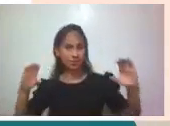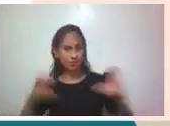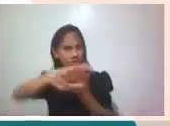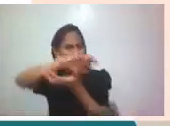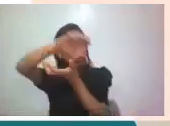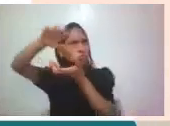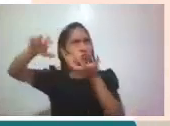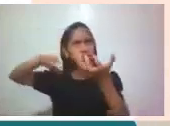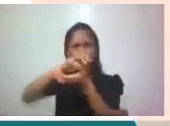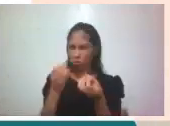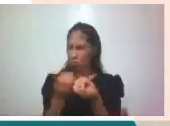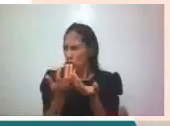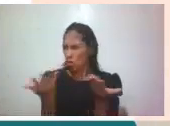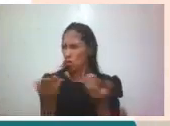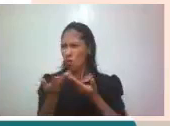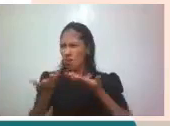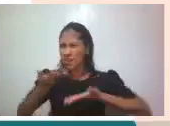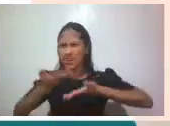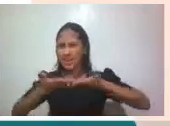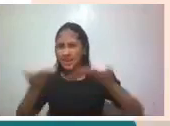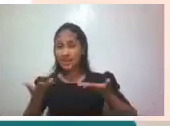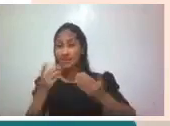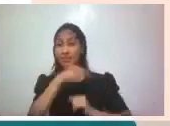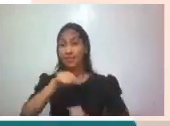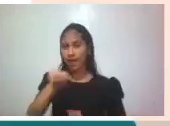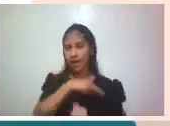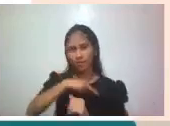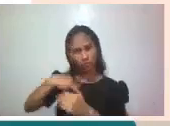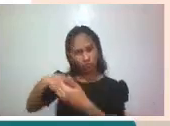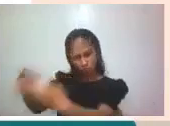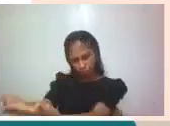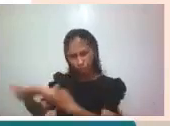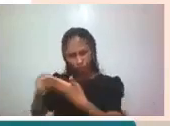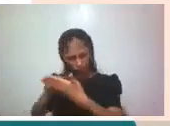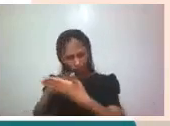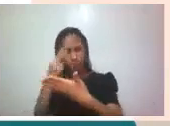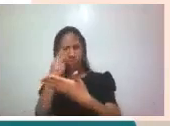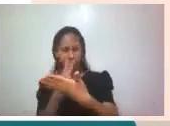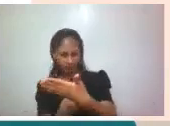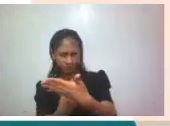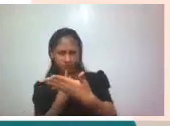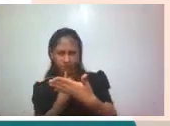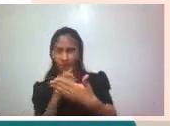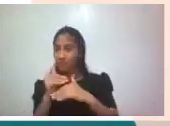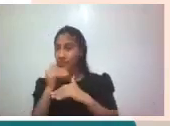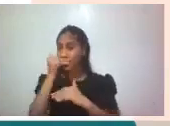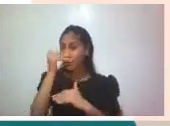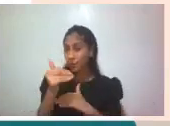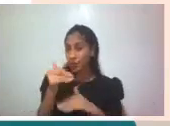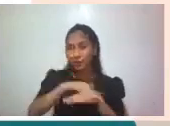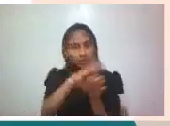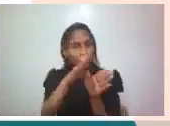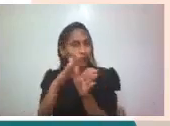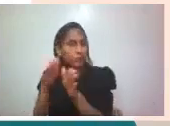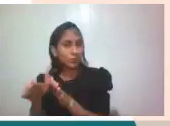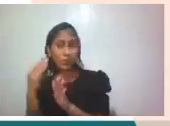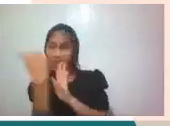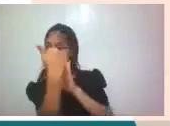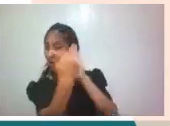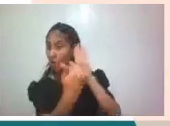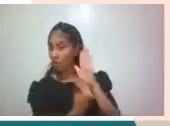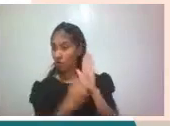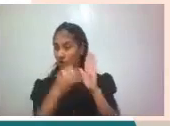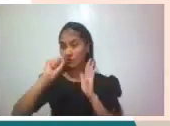detallado. Nosotros recogimos ese interés, esa preocupación, y lo que hicimos fue proponer una hoja de ruta del